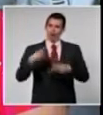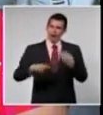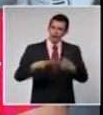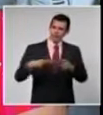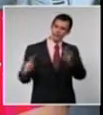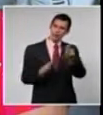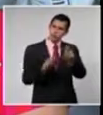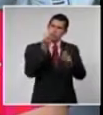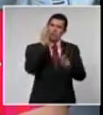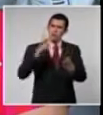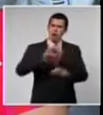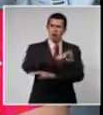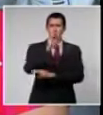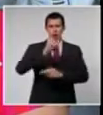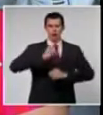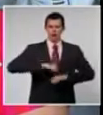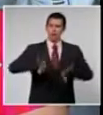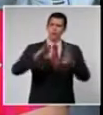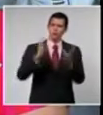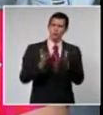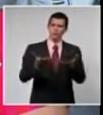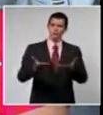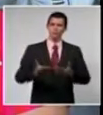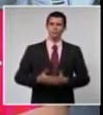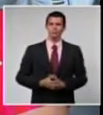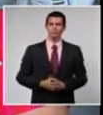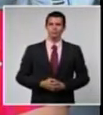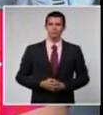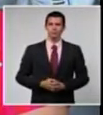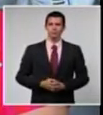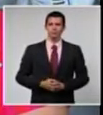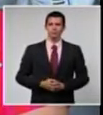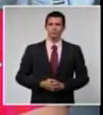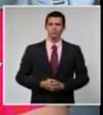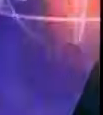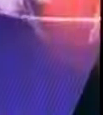Gran Mangatiusca León, Sistema Informativo de la Televisión Cubana.